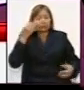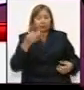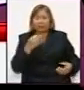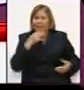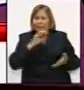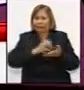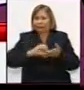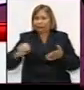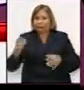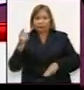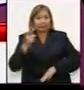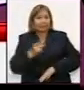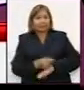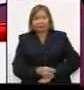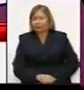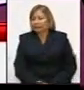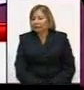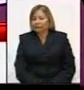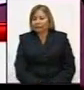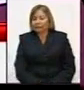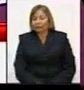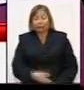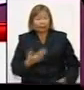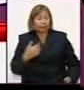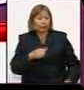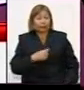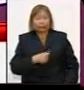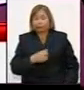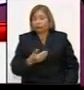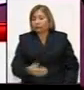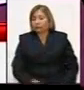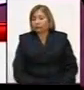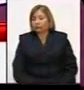quitar la inmunidad sería muy perjudicial.